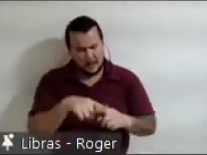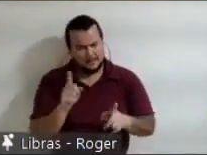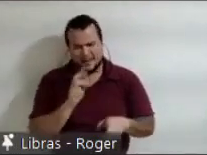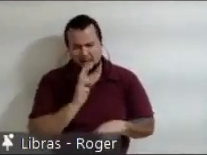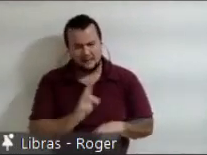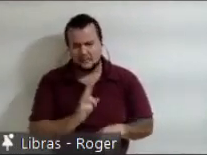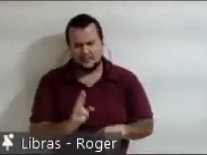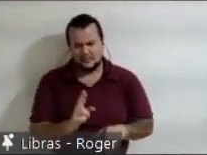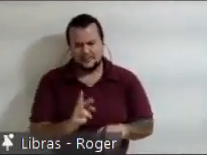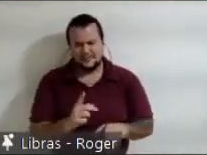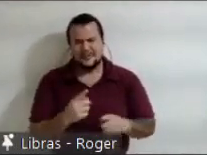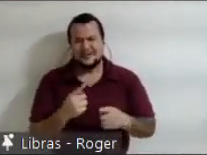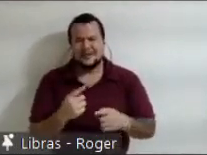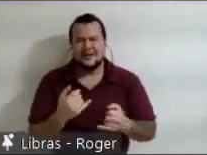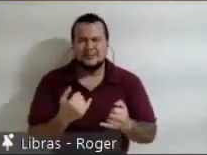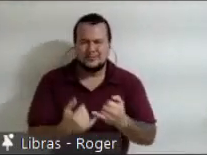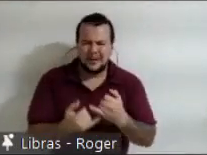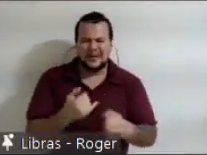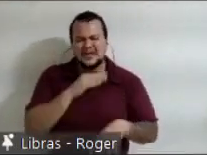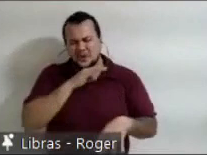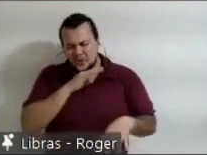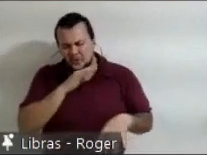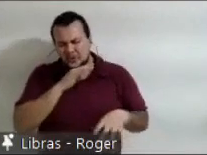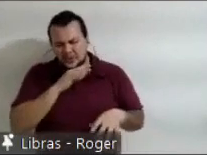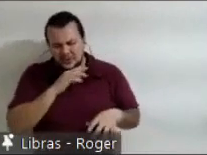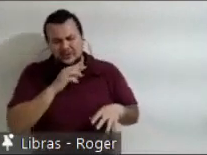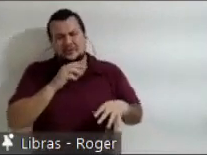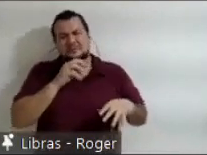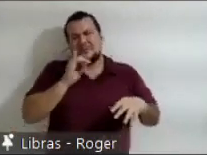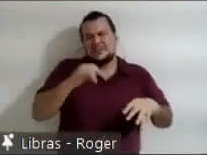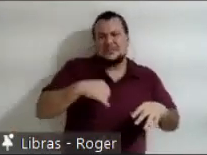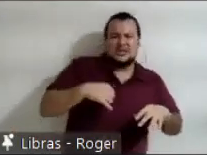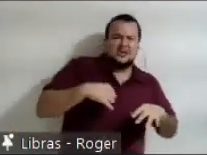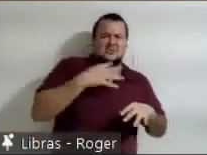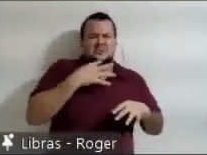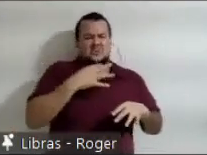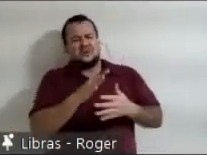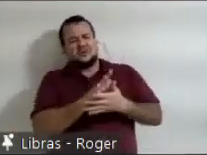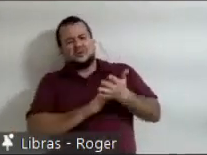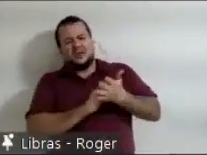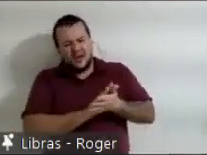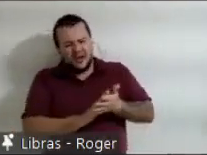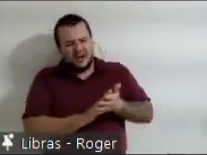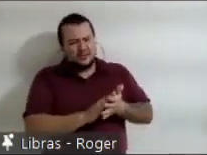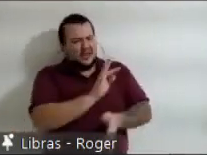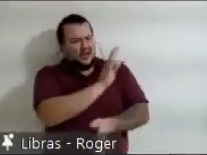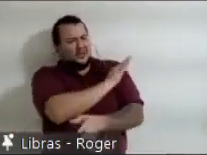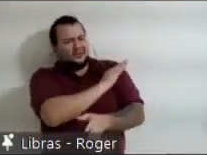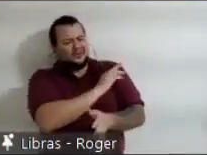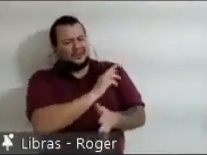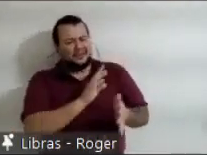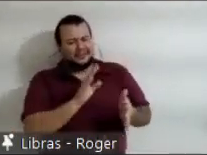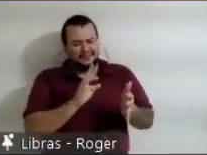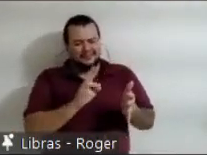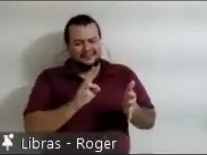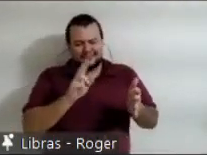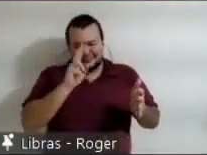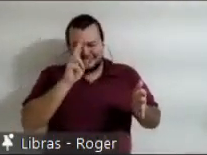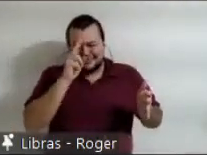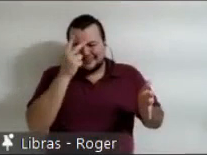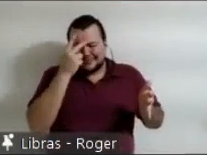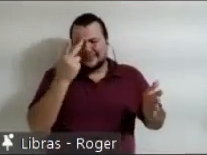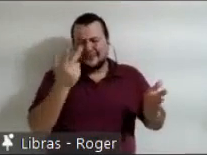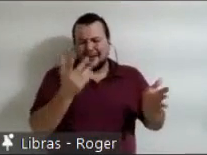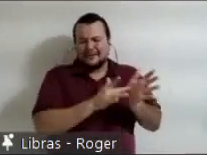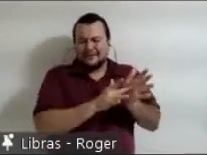conocimiento es una técnica engañosa porque el docente finge que no sabe a